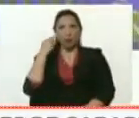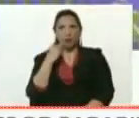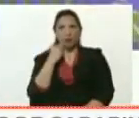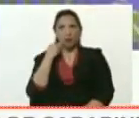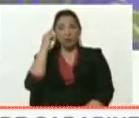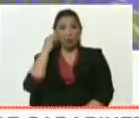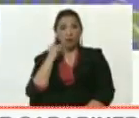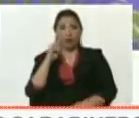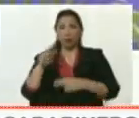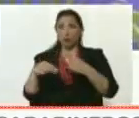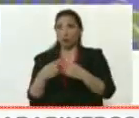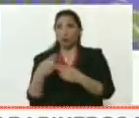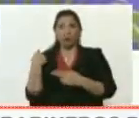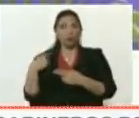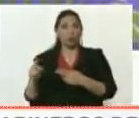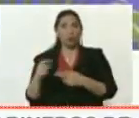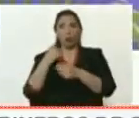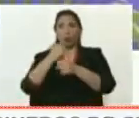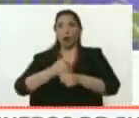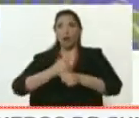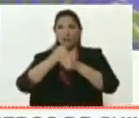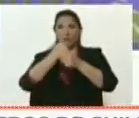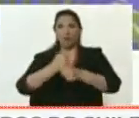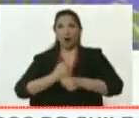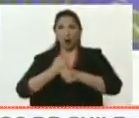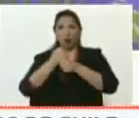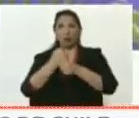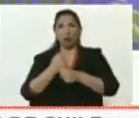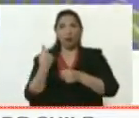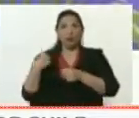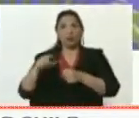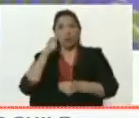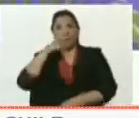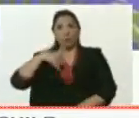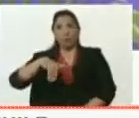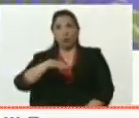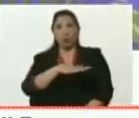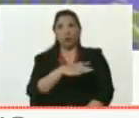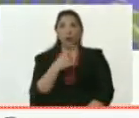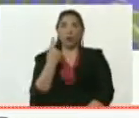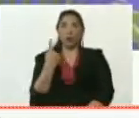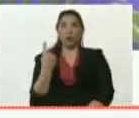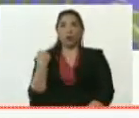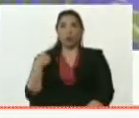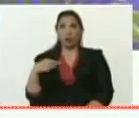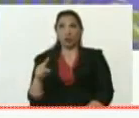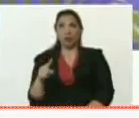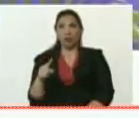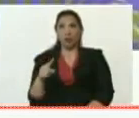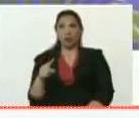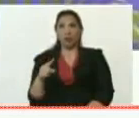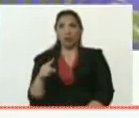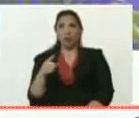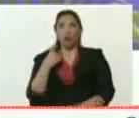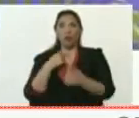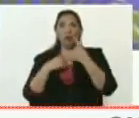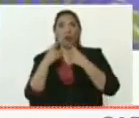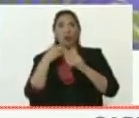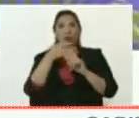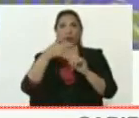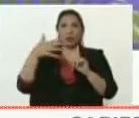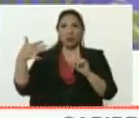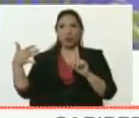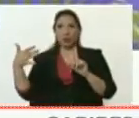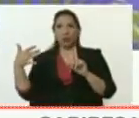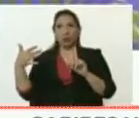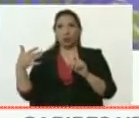Bolívar jamás tuvo un caballo, tiene un pueblo. Uno tenía y era del color del trigo y